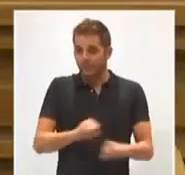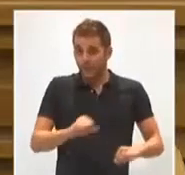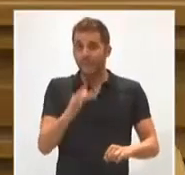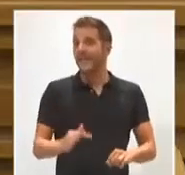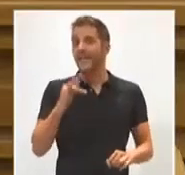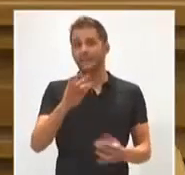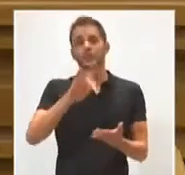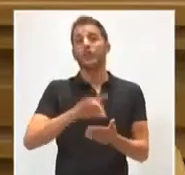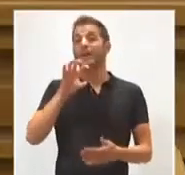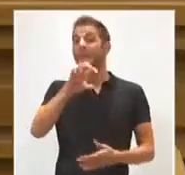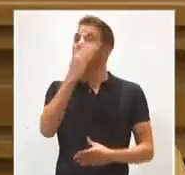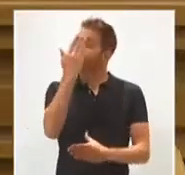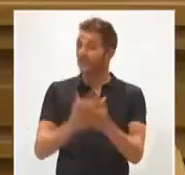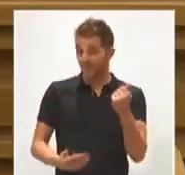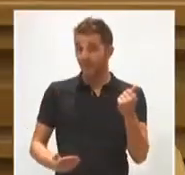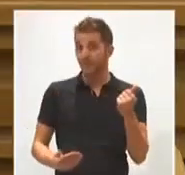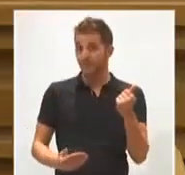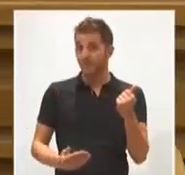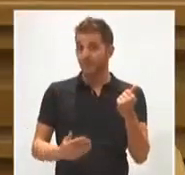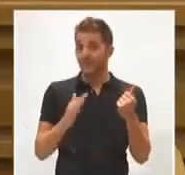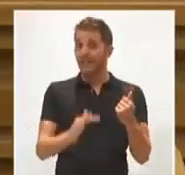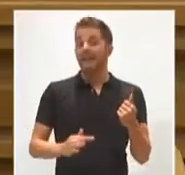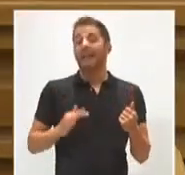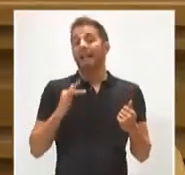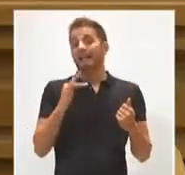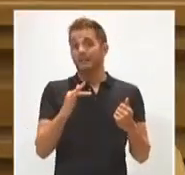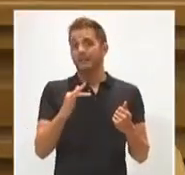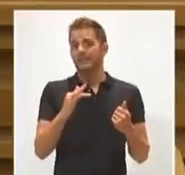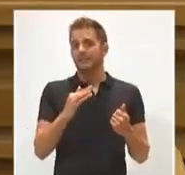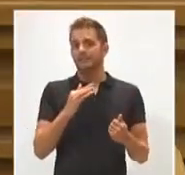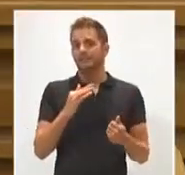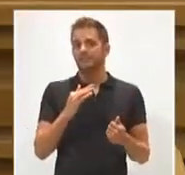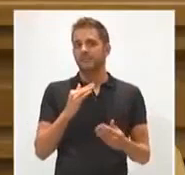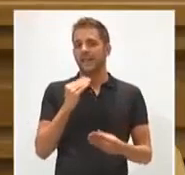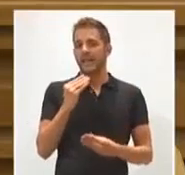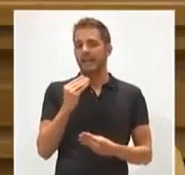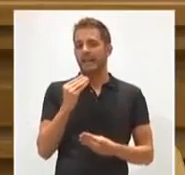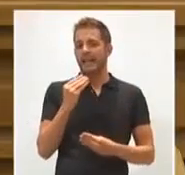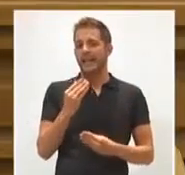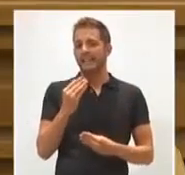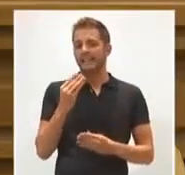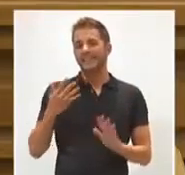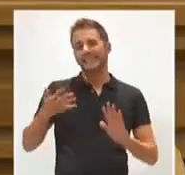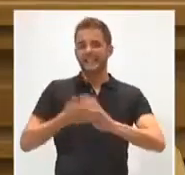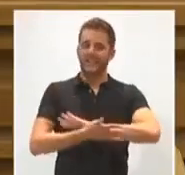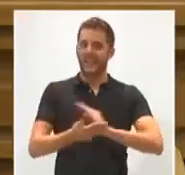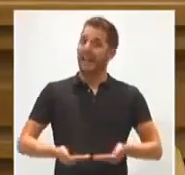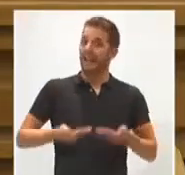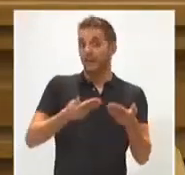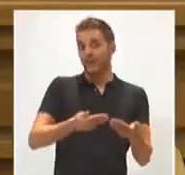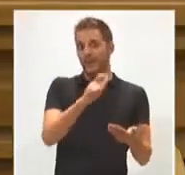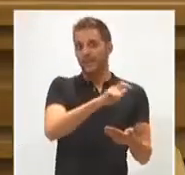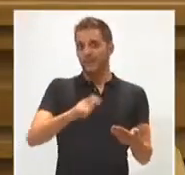como país y encima sería hacerle el caldo gordo a los que efectivamente no quieren autonomías quieren ir por libre